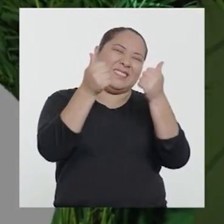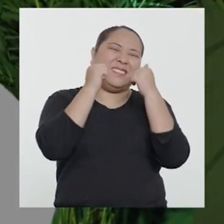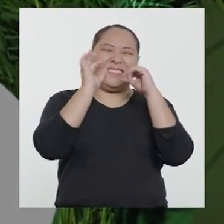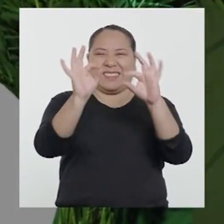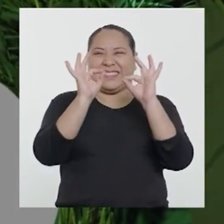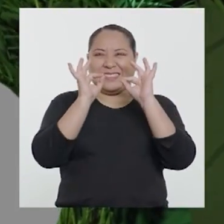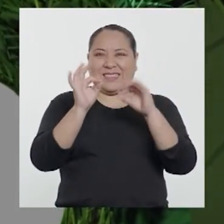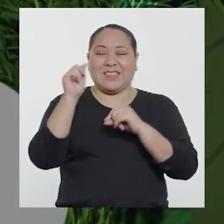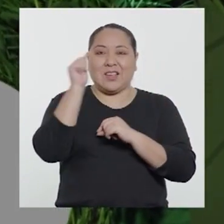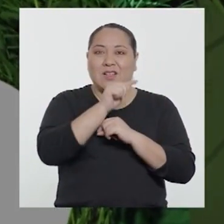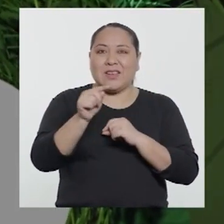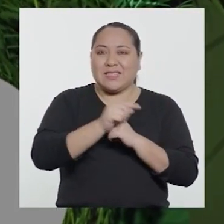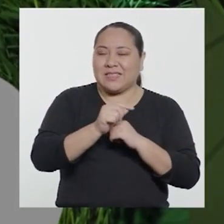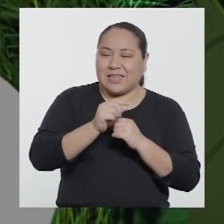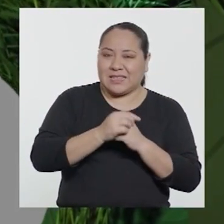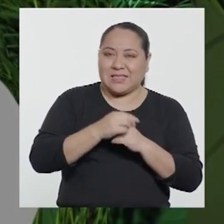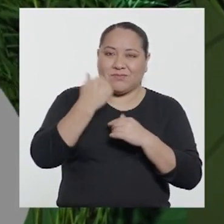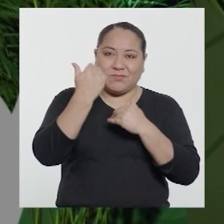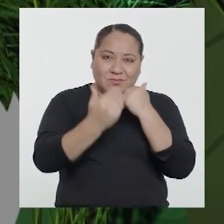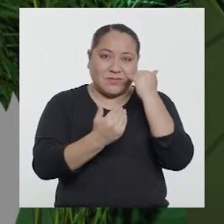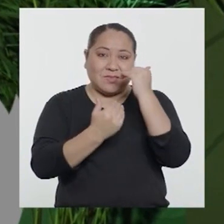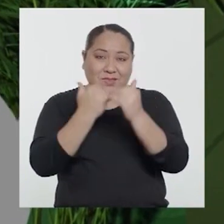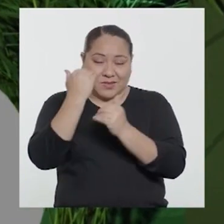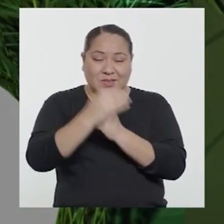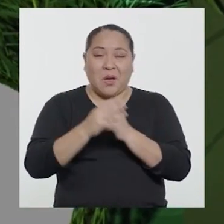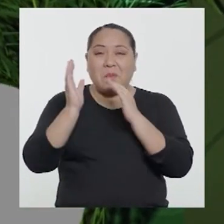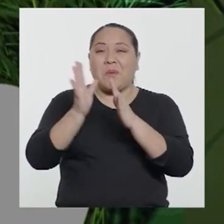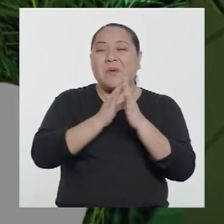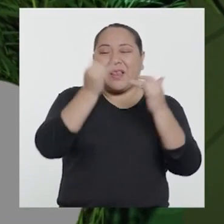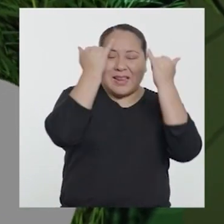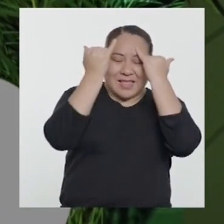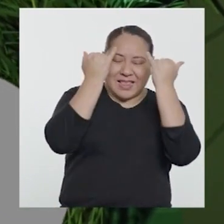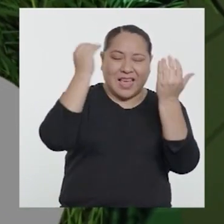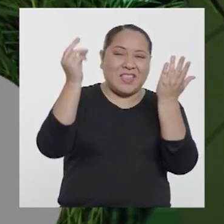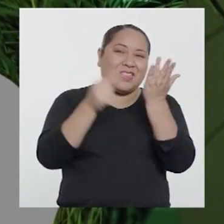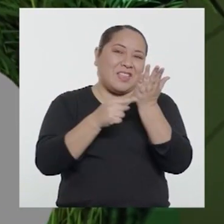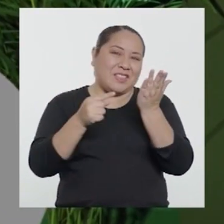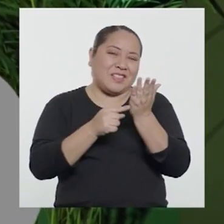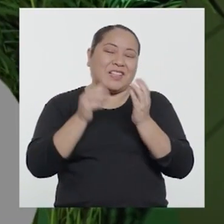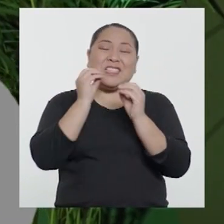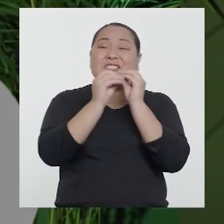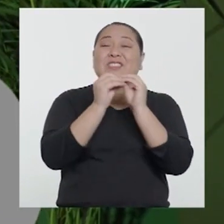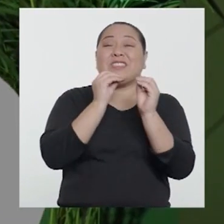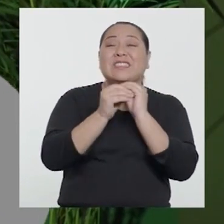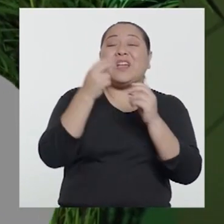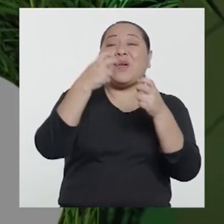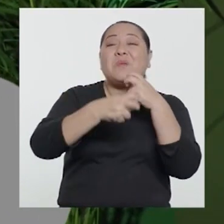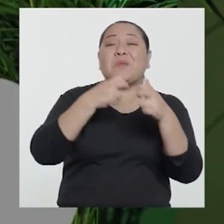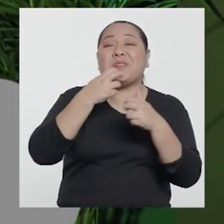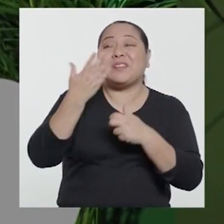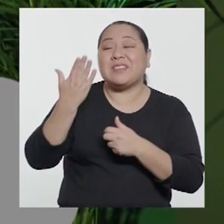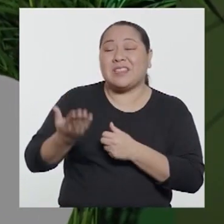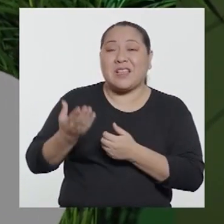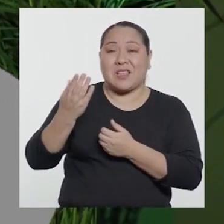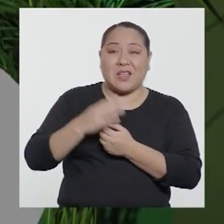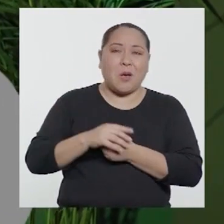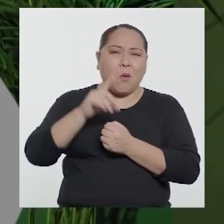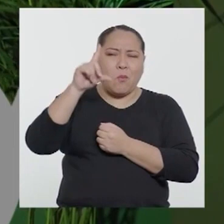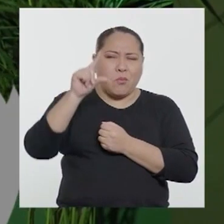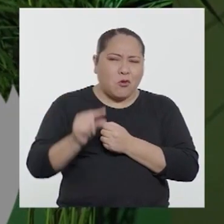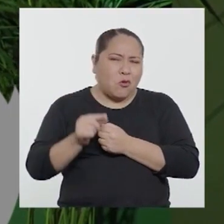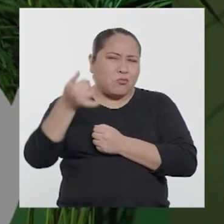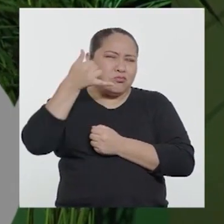¡Excelente! Con estas instrucciones elaboraremos nuestra propuesta tecnológica y solucionaremos el problema del bajo volumen